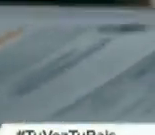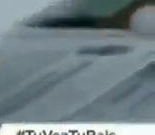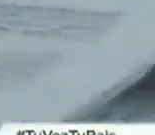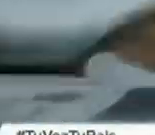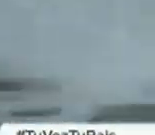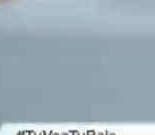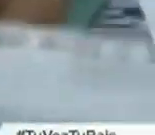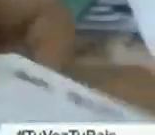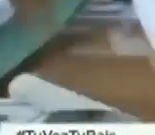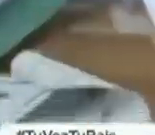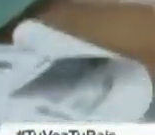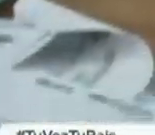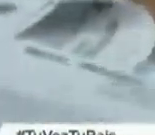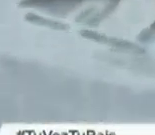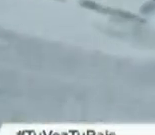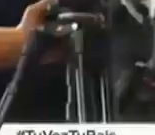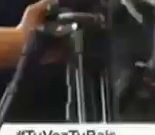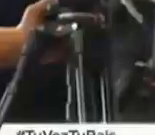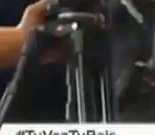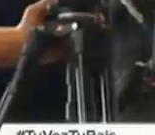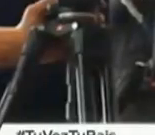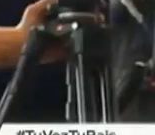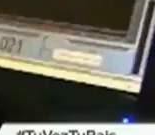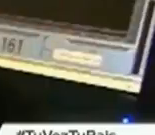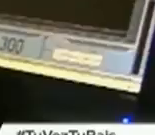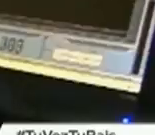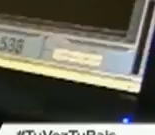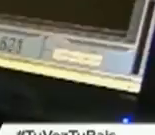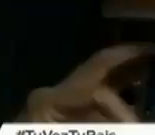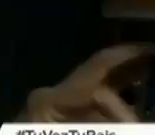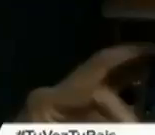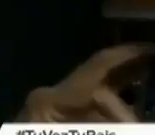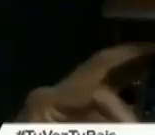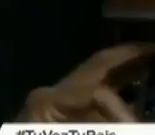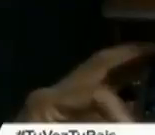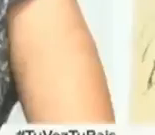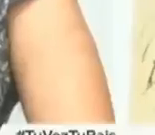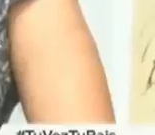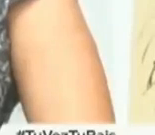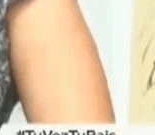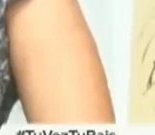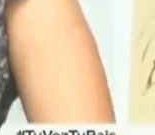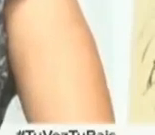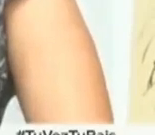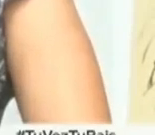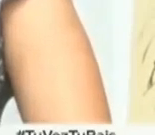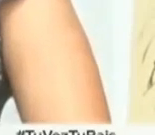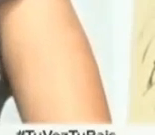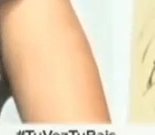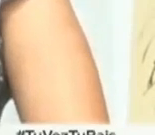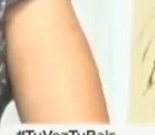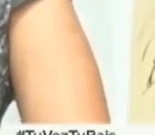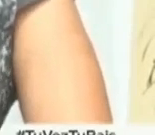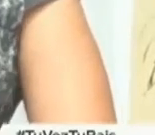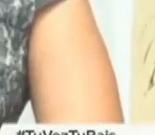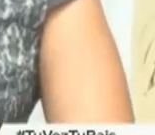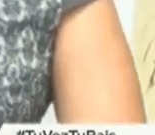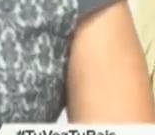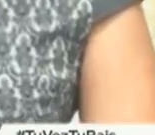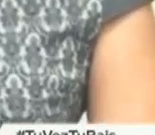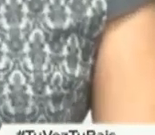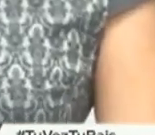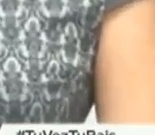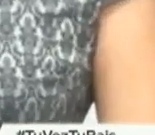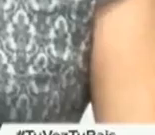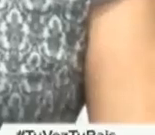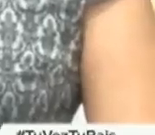la suspensión de propaganda o publicidad electoral a 13 medios de comunicación. De acuerdo con la vicepresidenta del CNE, Nubia